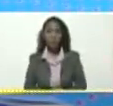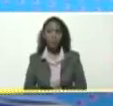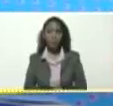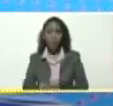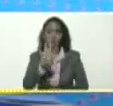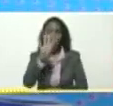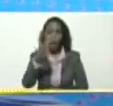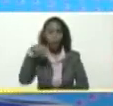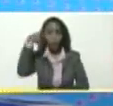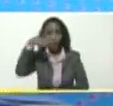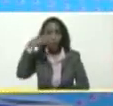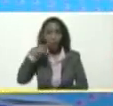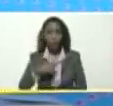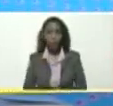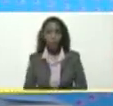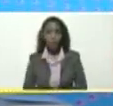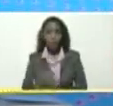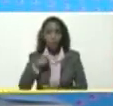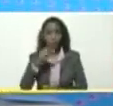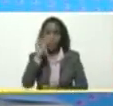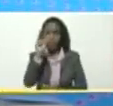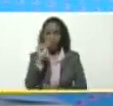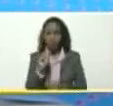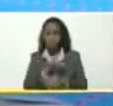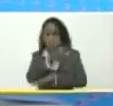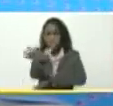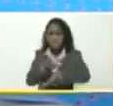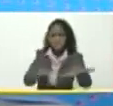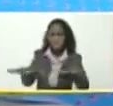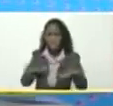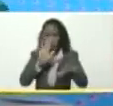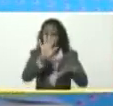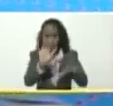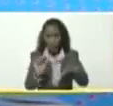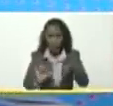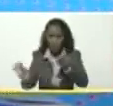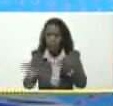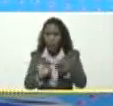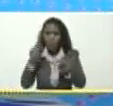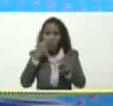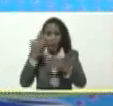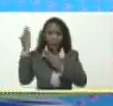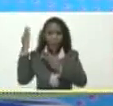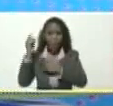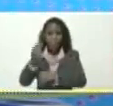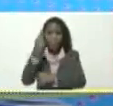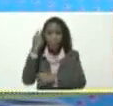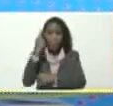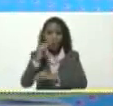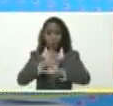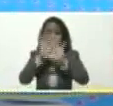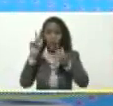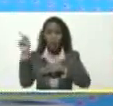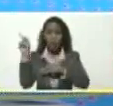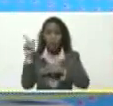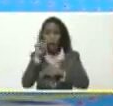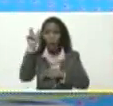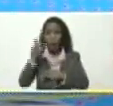Cuatro videos. Estoy un poco desordenado aquí. Remigio Ceballos, vamos a ver primero la declaración de Remigio